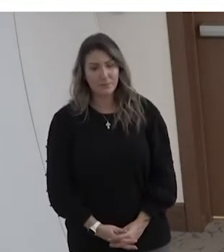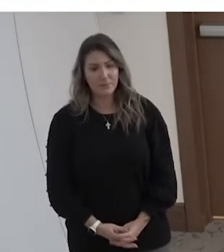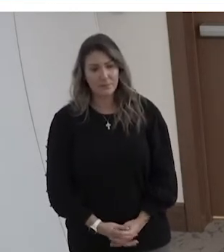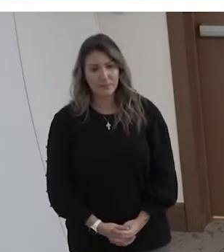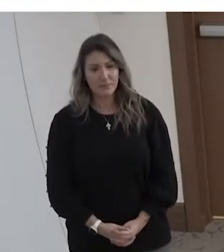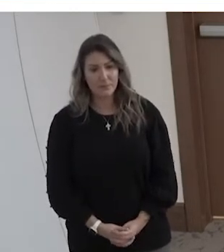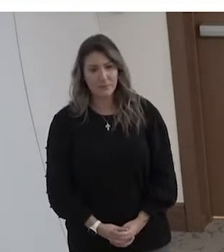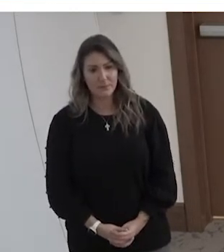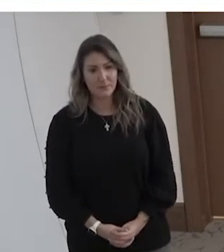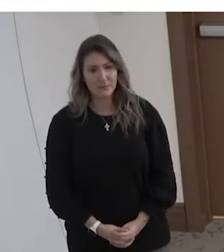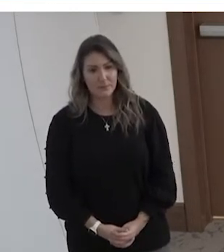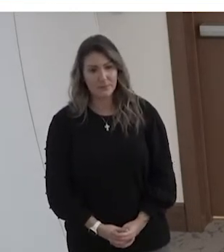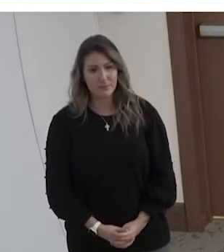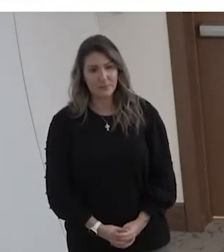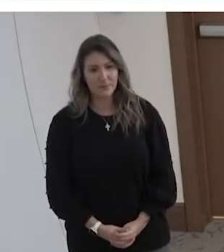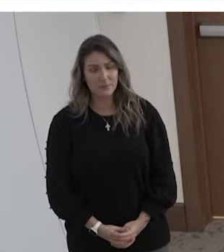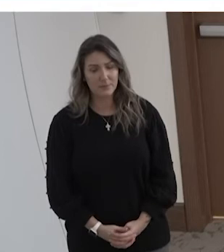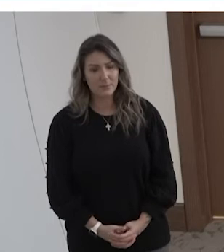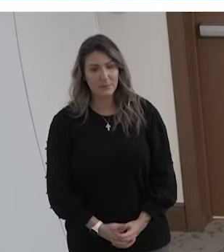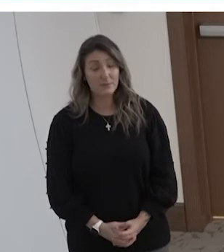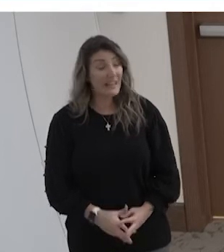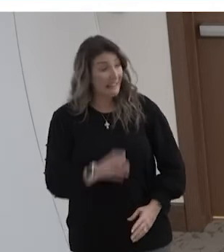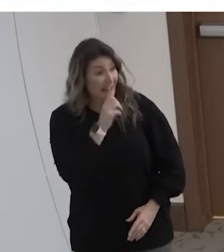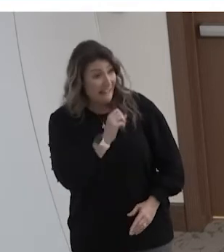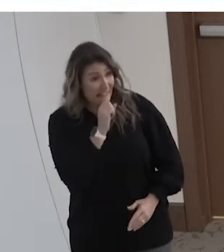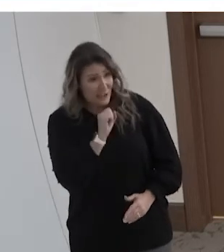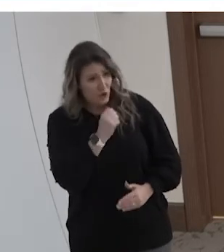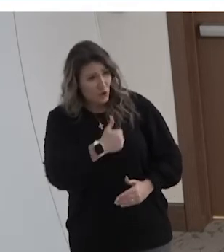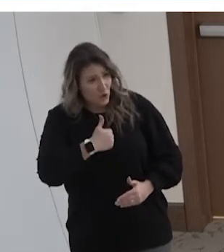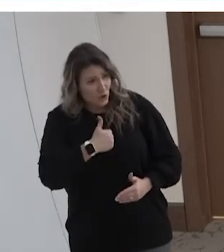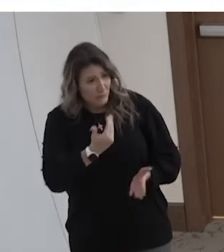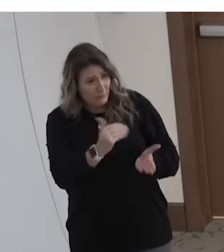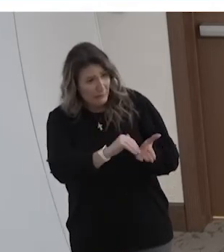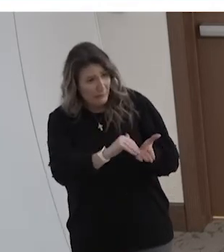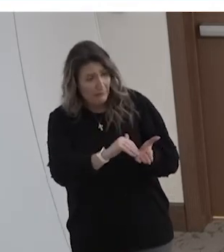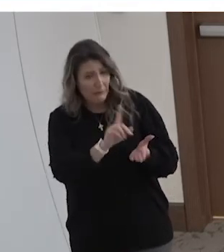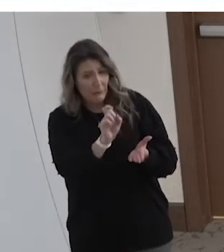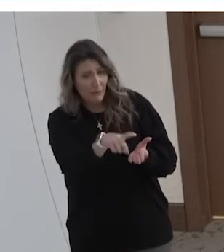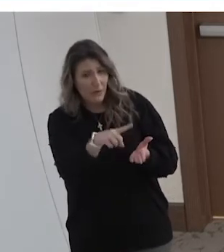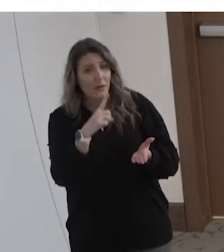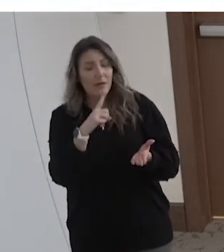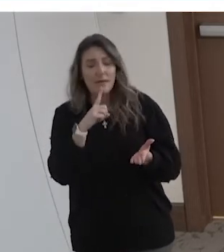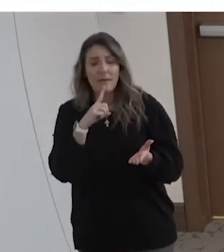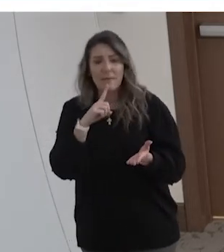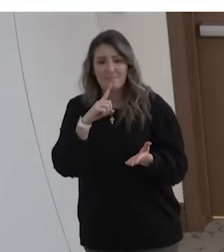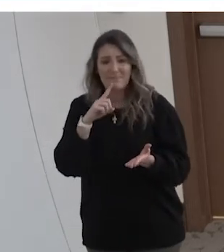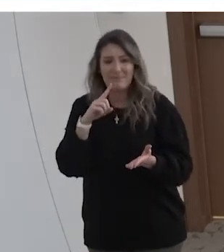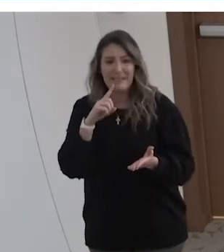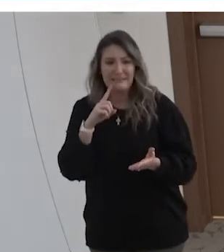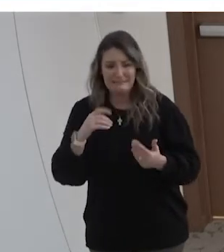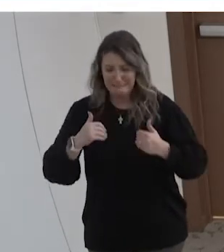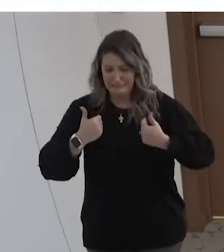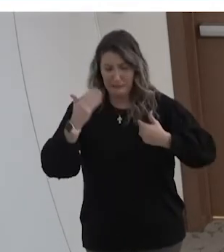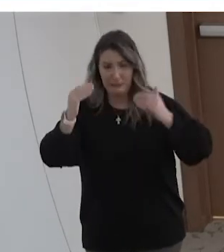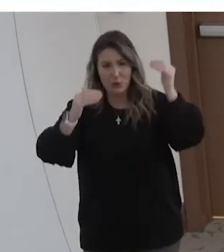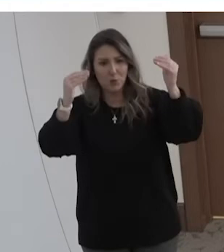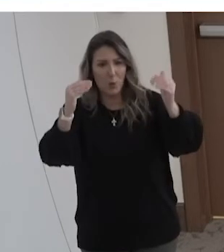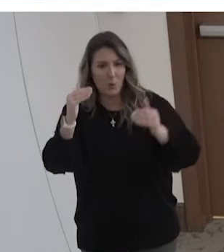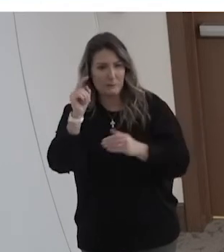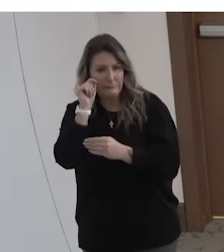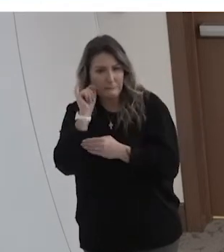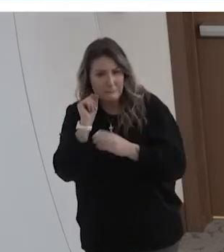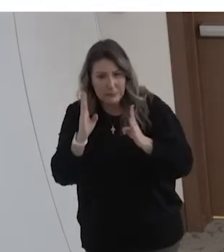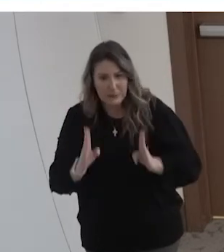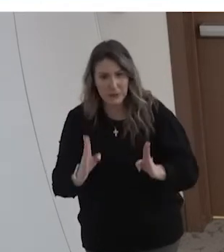What was the age? I'm sorry, doctor. In adolescents and young adults. Ya, en adolescentes y